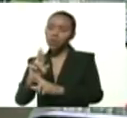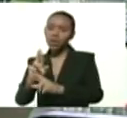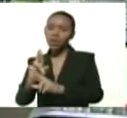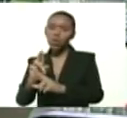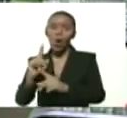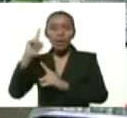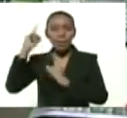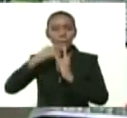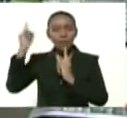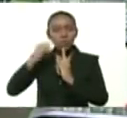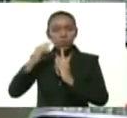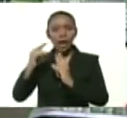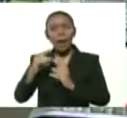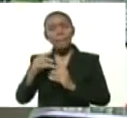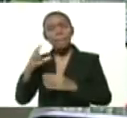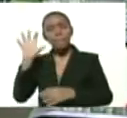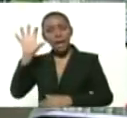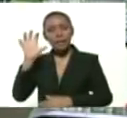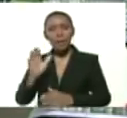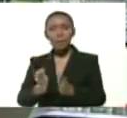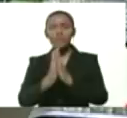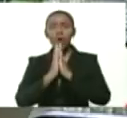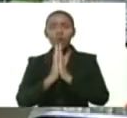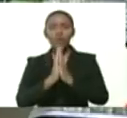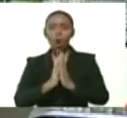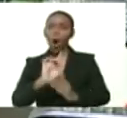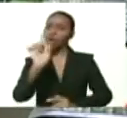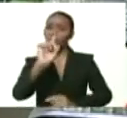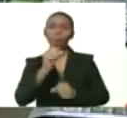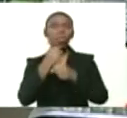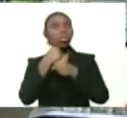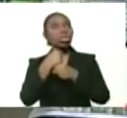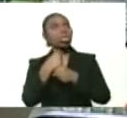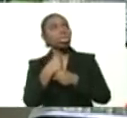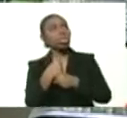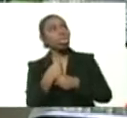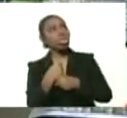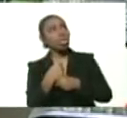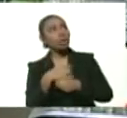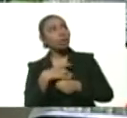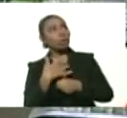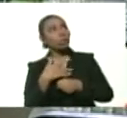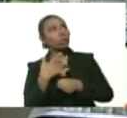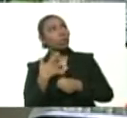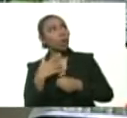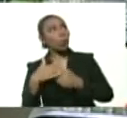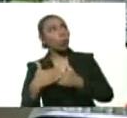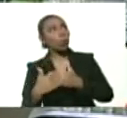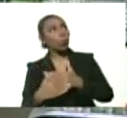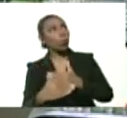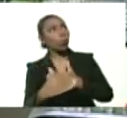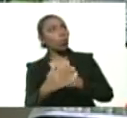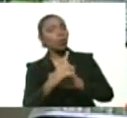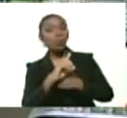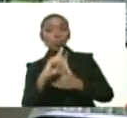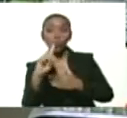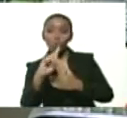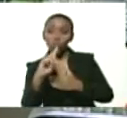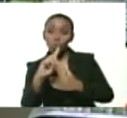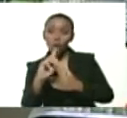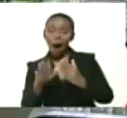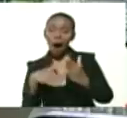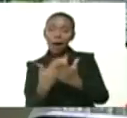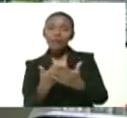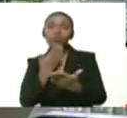Plataforma Patria. Por favor, no espere que los síntomas progresen hasta